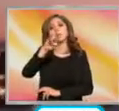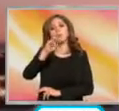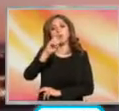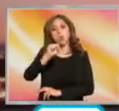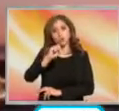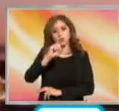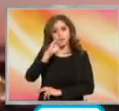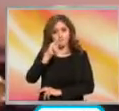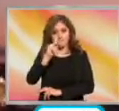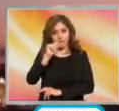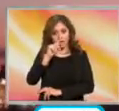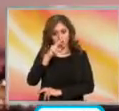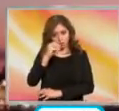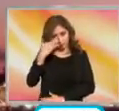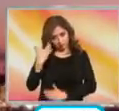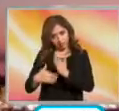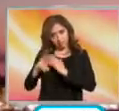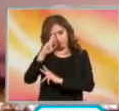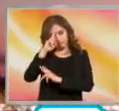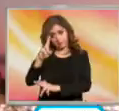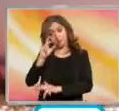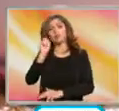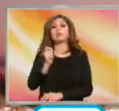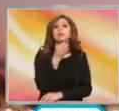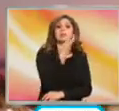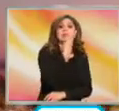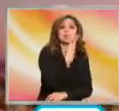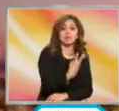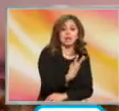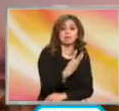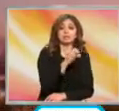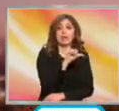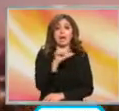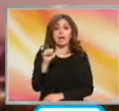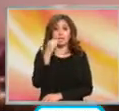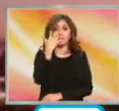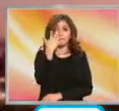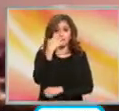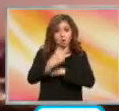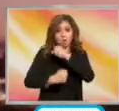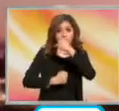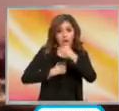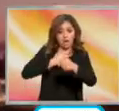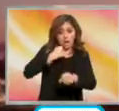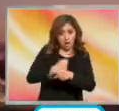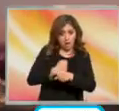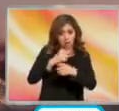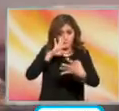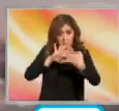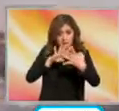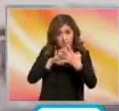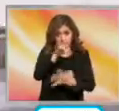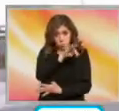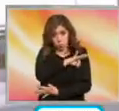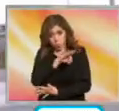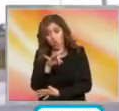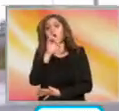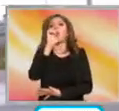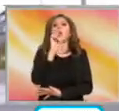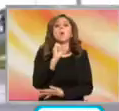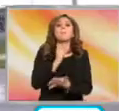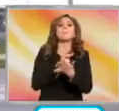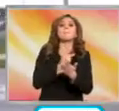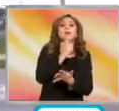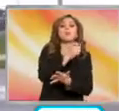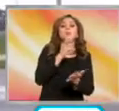una sanción de 3 días a 5 años de cárcel, más una multa de 25,000 pesos. Ya. Todas las